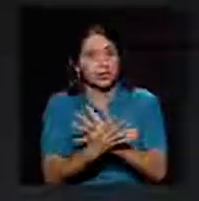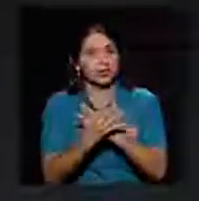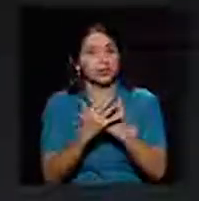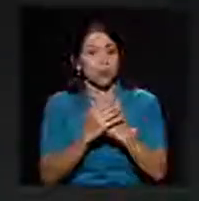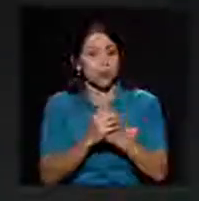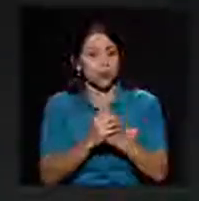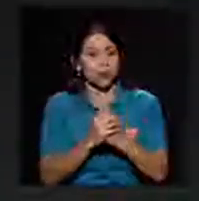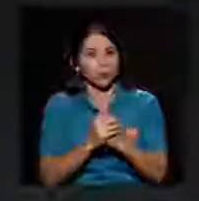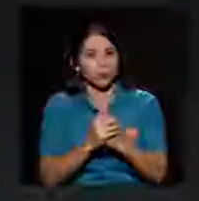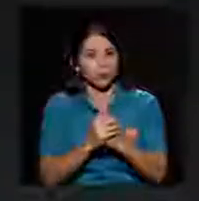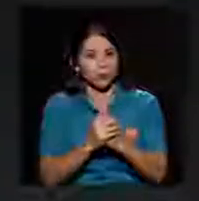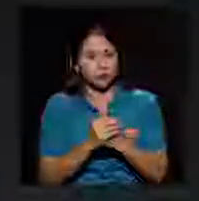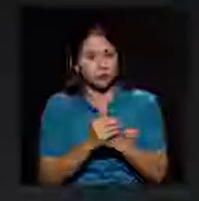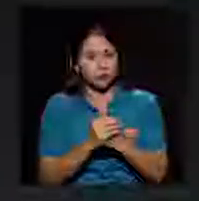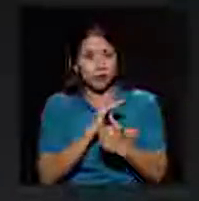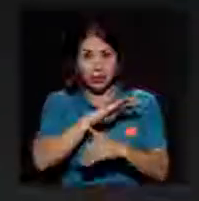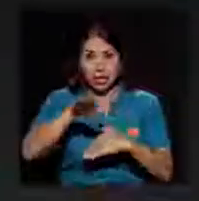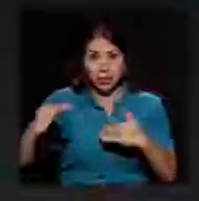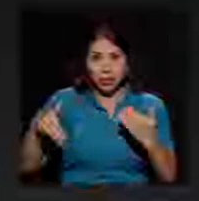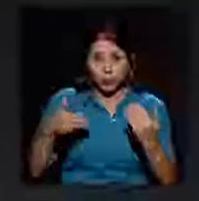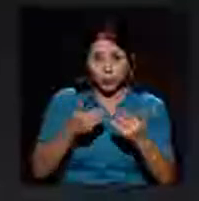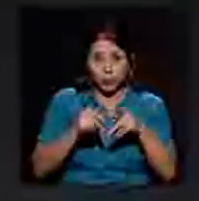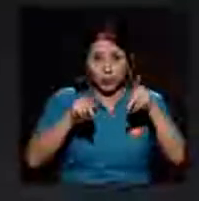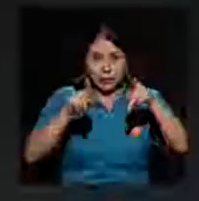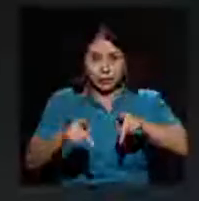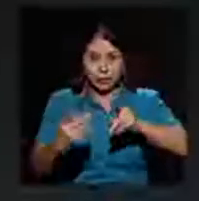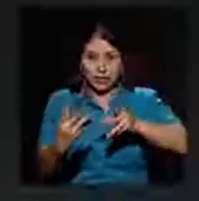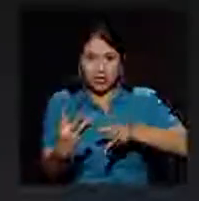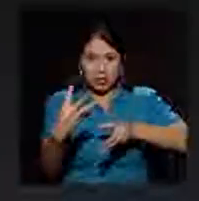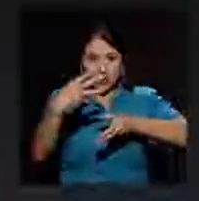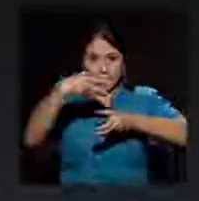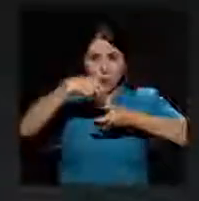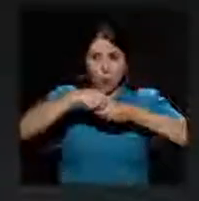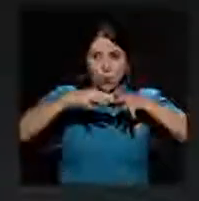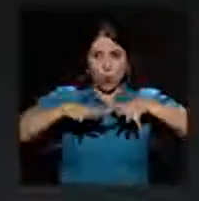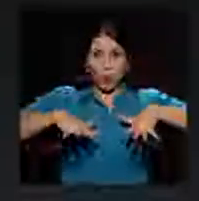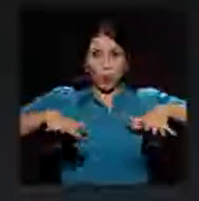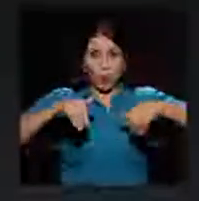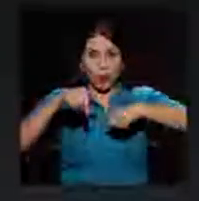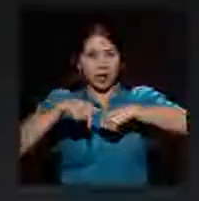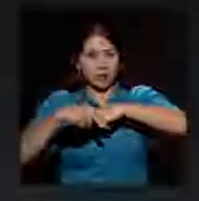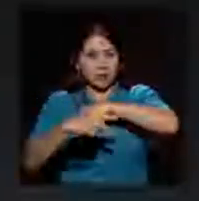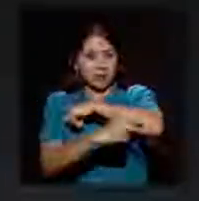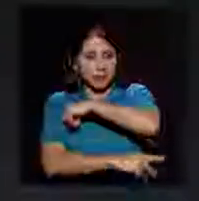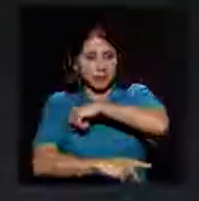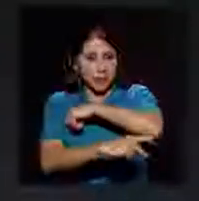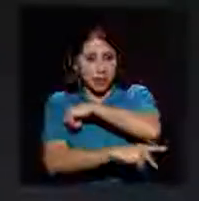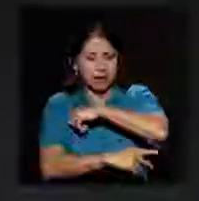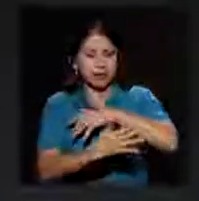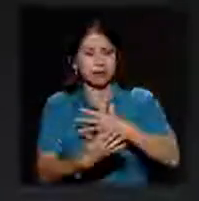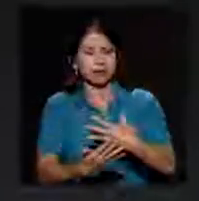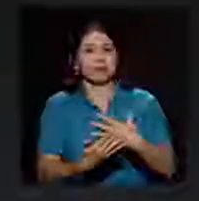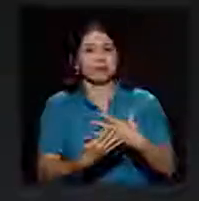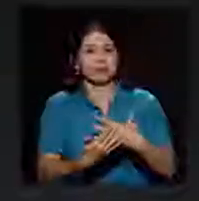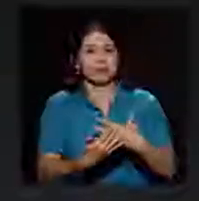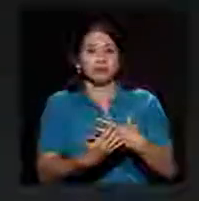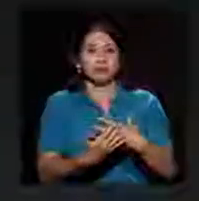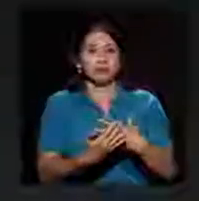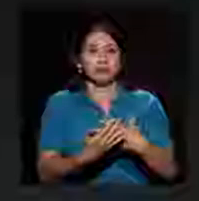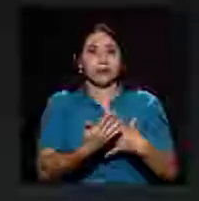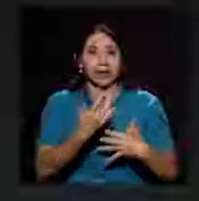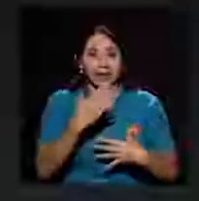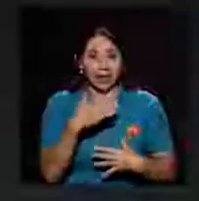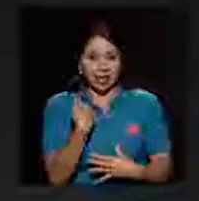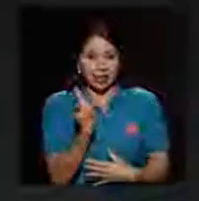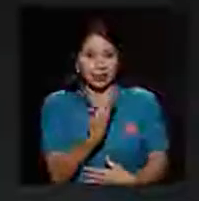de todos los involucrados en este país que es nuestro